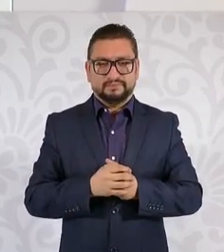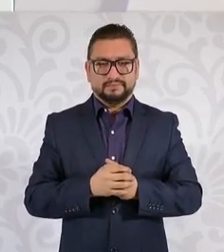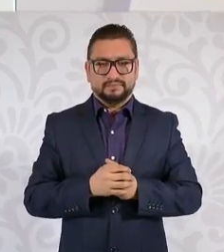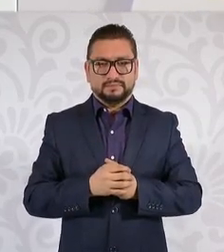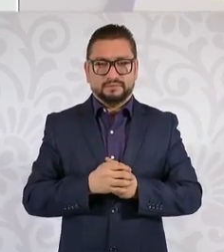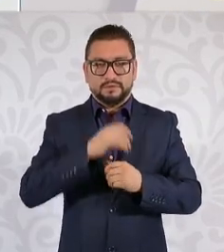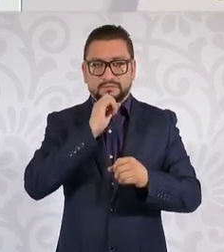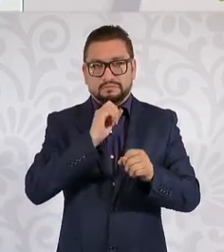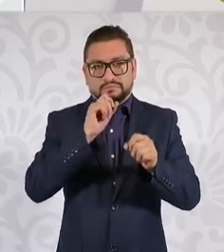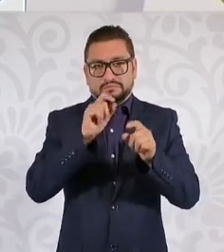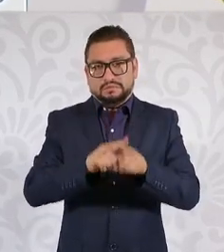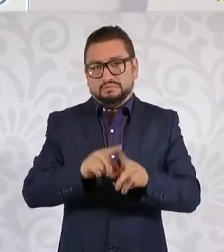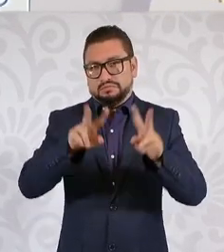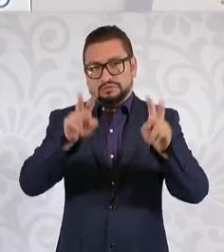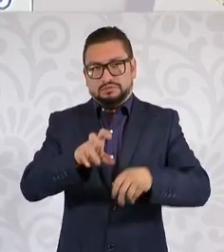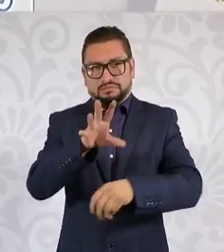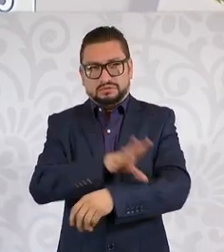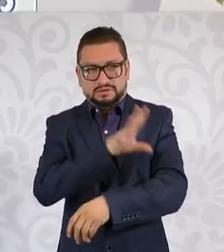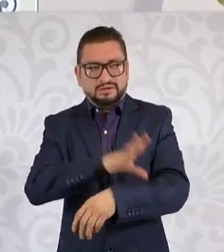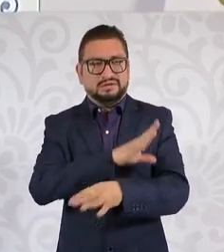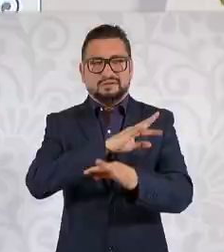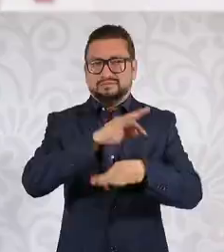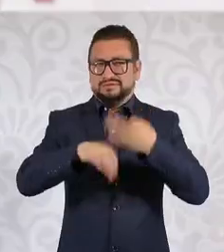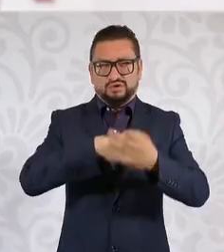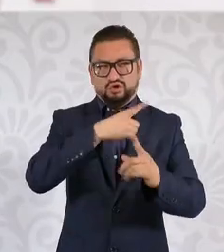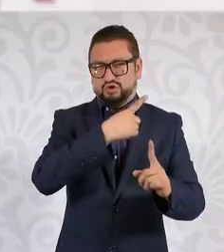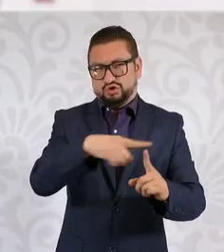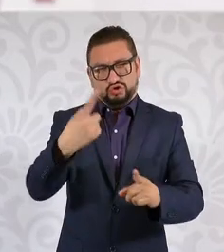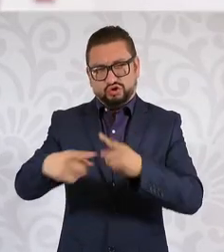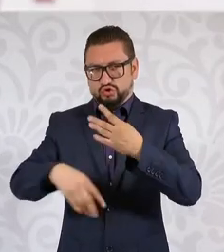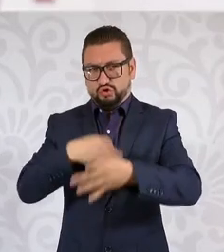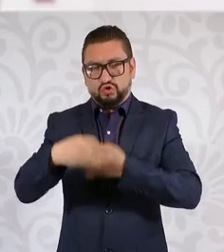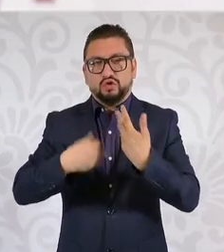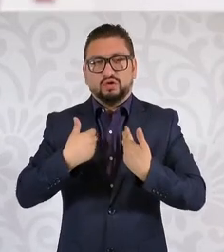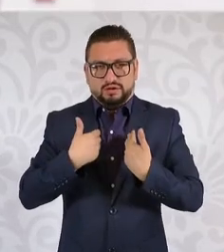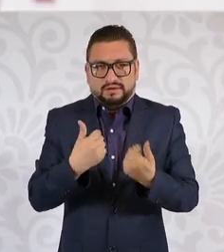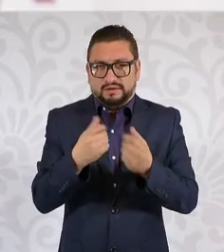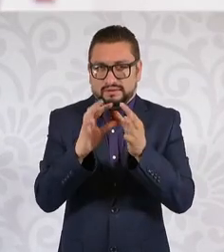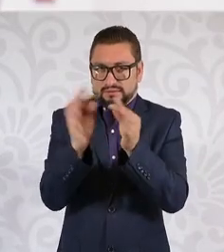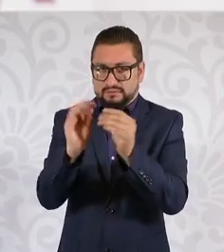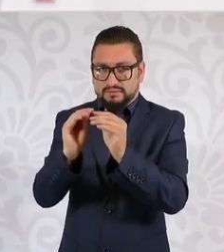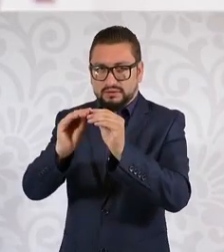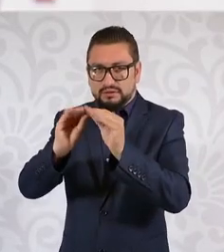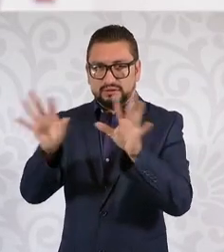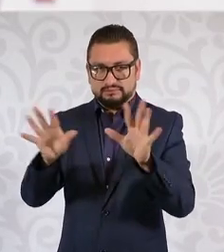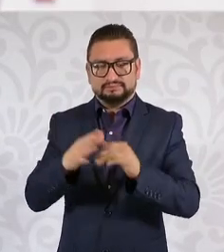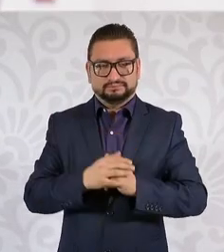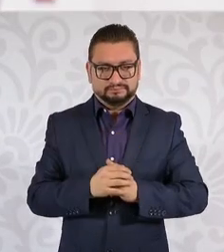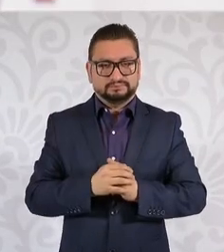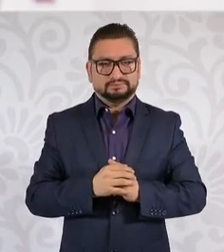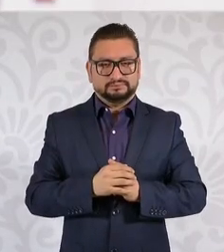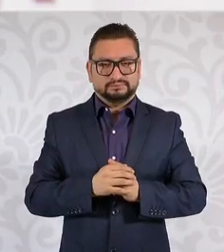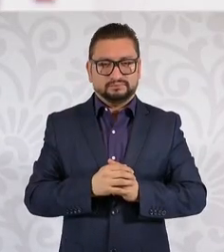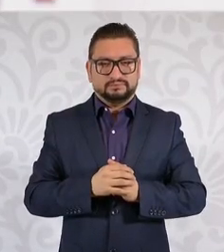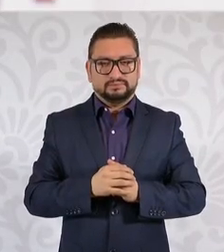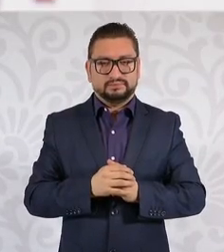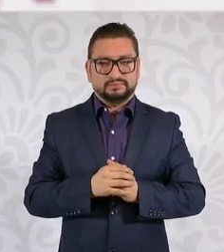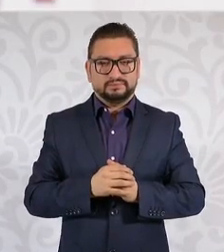Y también energía, todo esto, que se explique muy claramente cómo es. Y hay mucho,